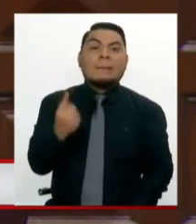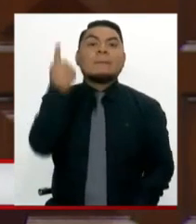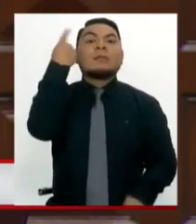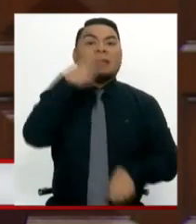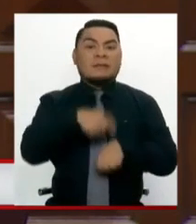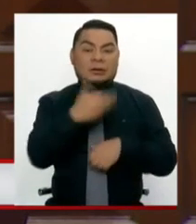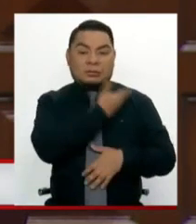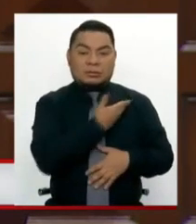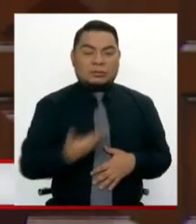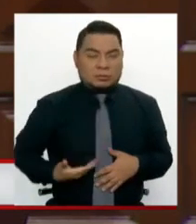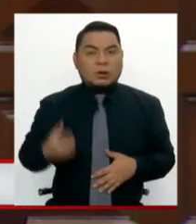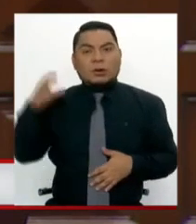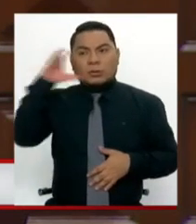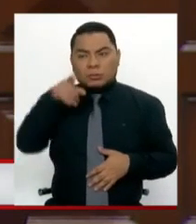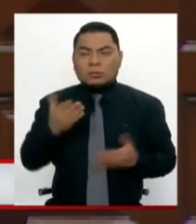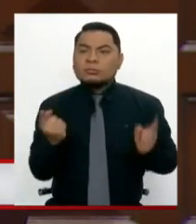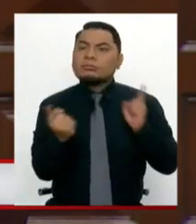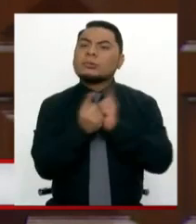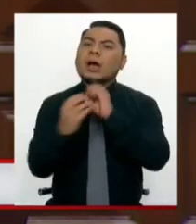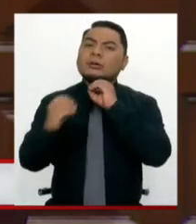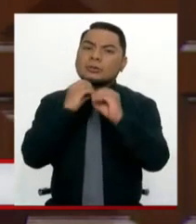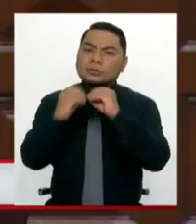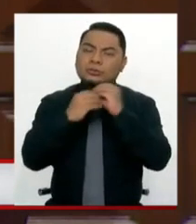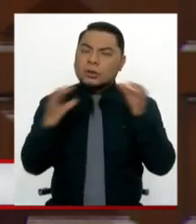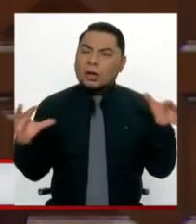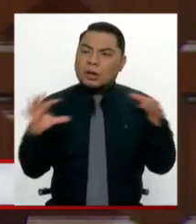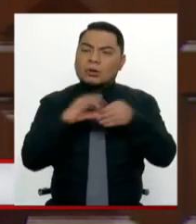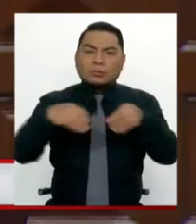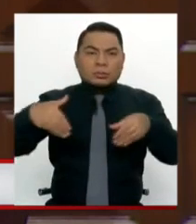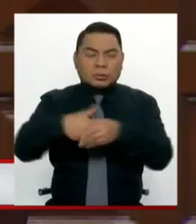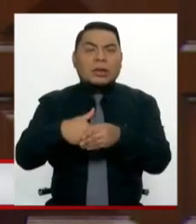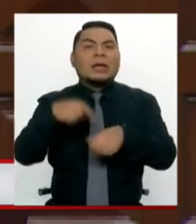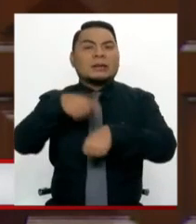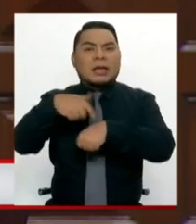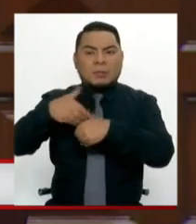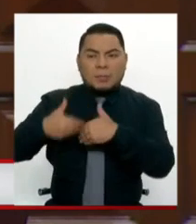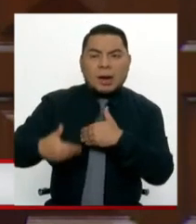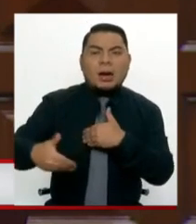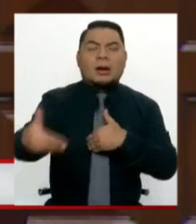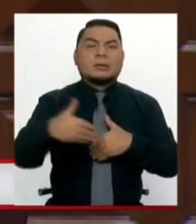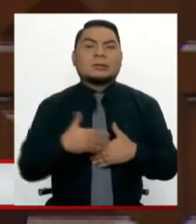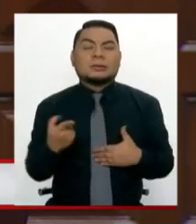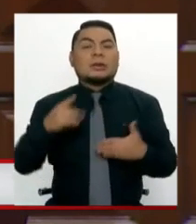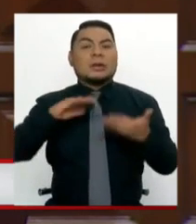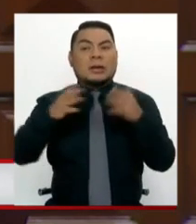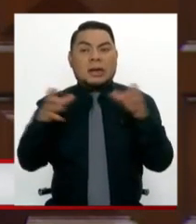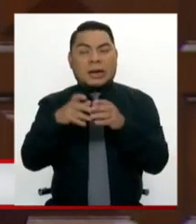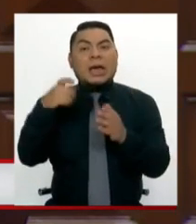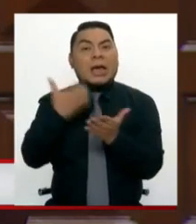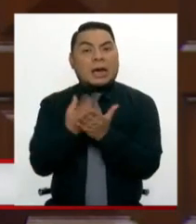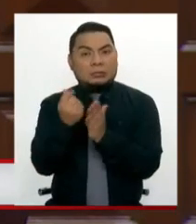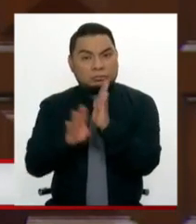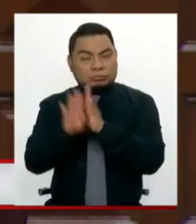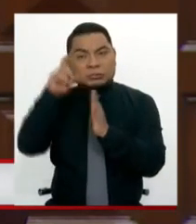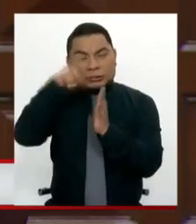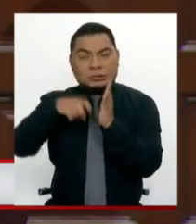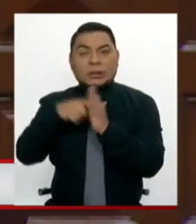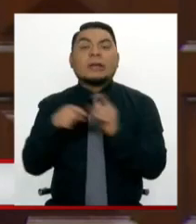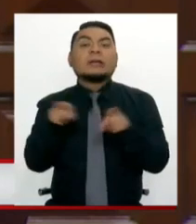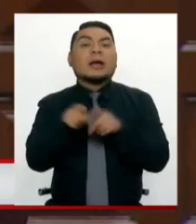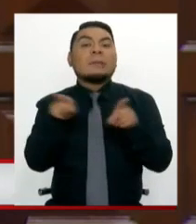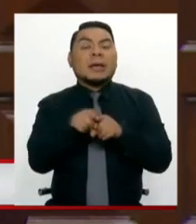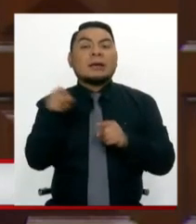el Estado busca implementar soluciones articuladas a largo plazo de un sector económico con